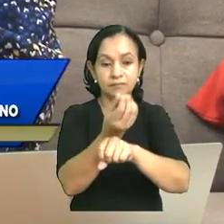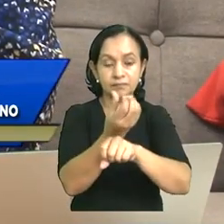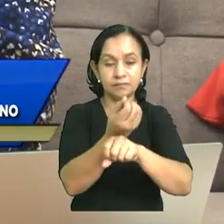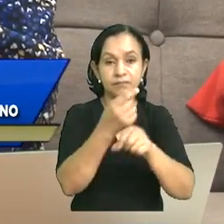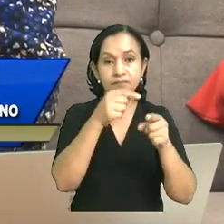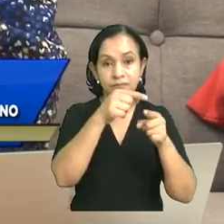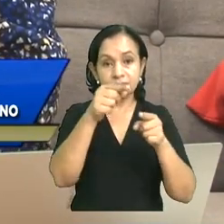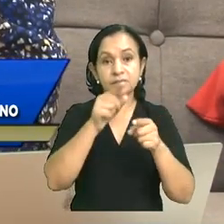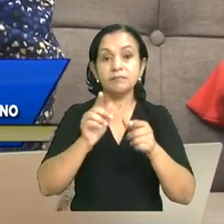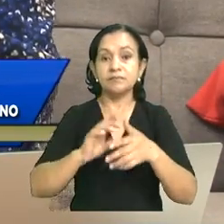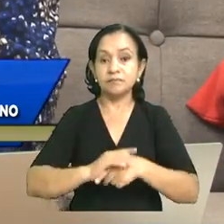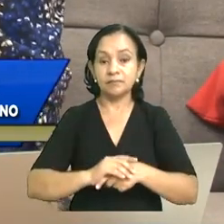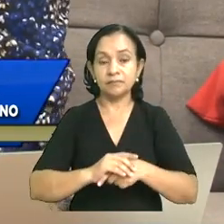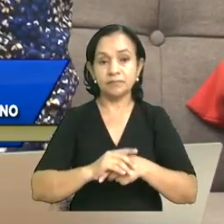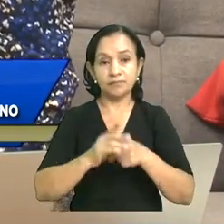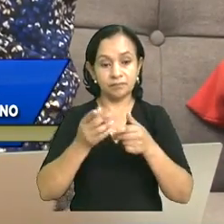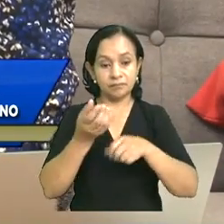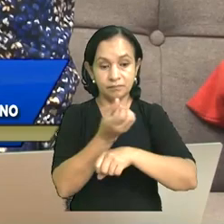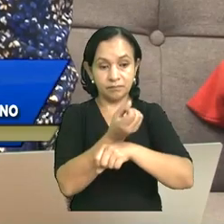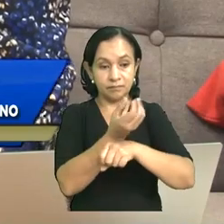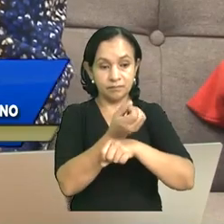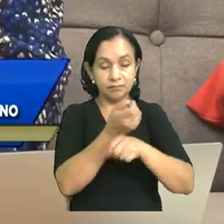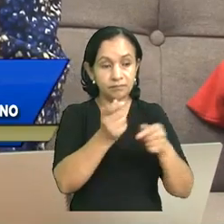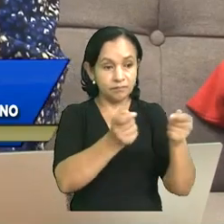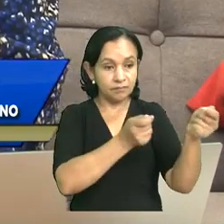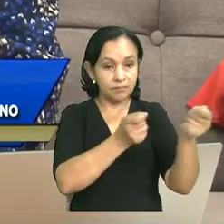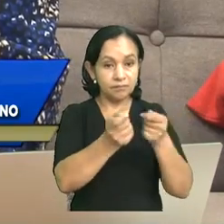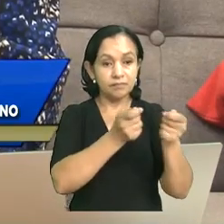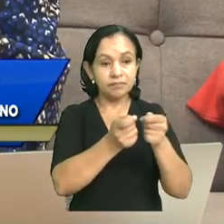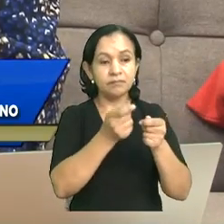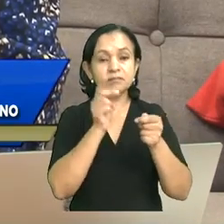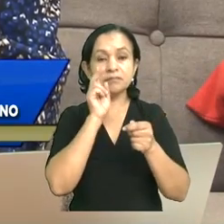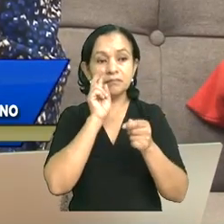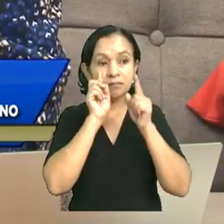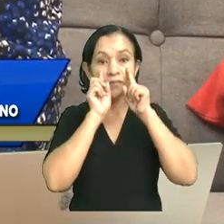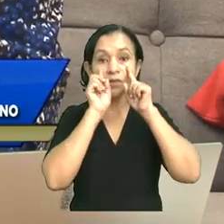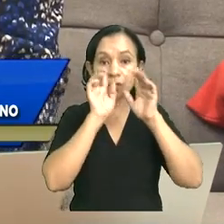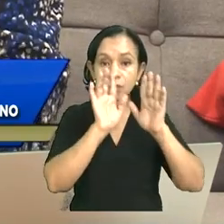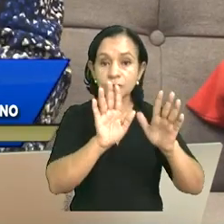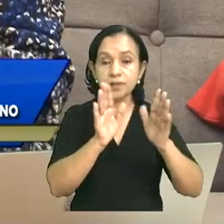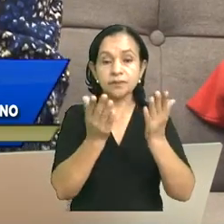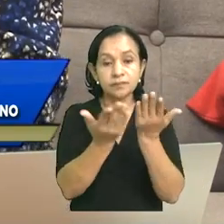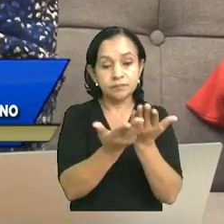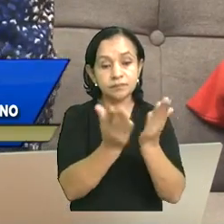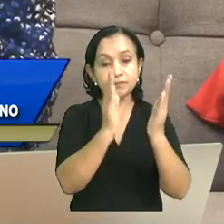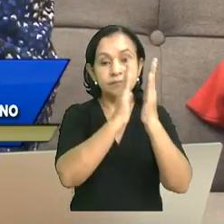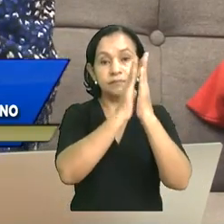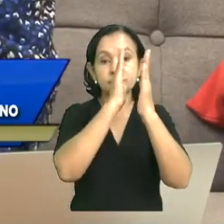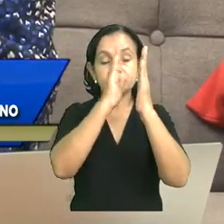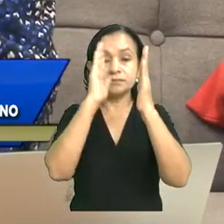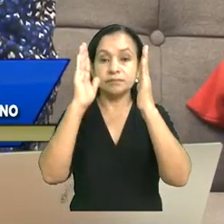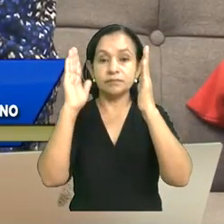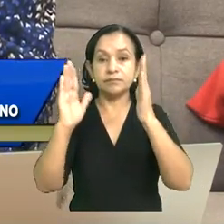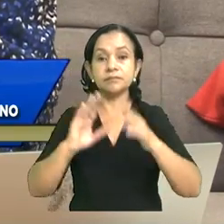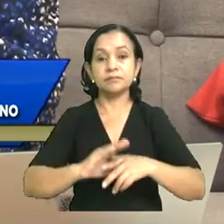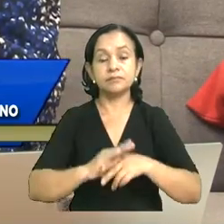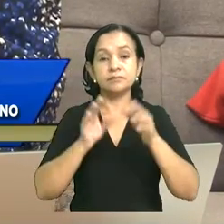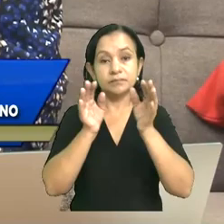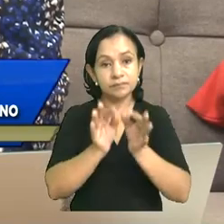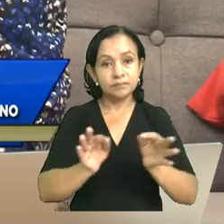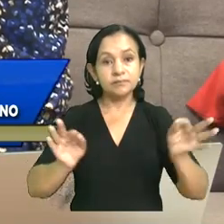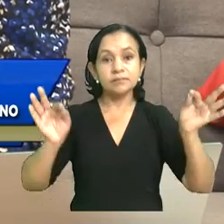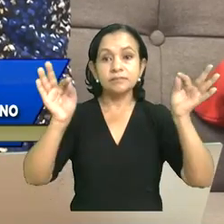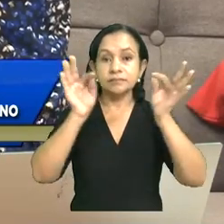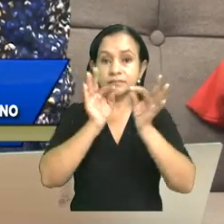¿no?, administradas lógicamente por los gobiernos locales. Estas bibliotecas municipales es